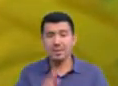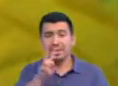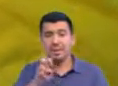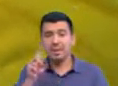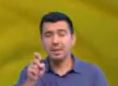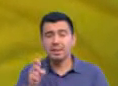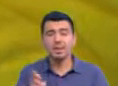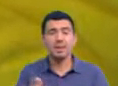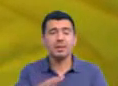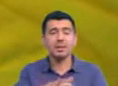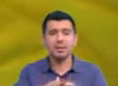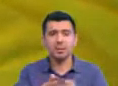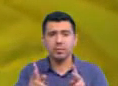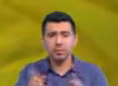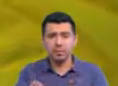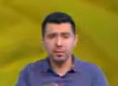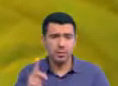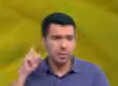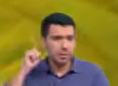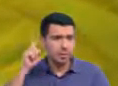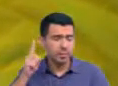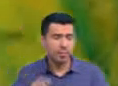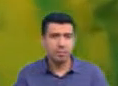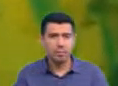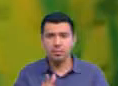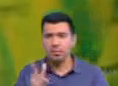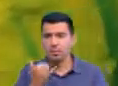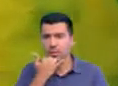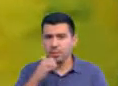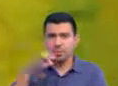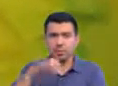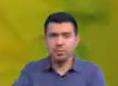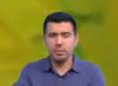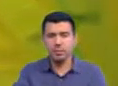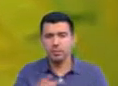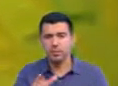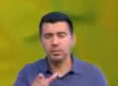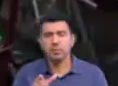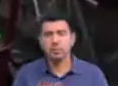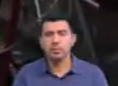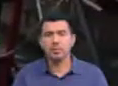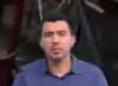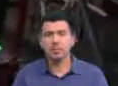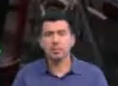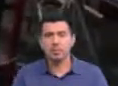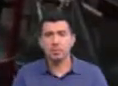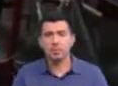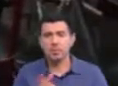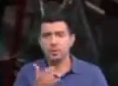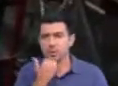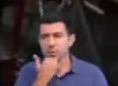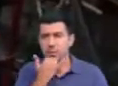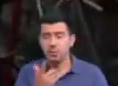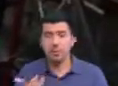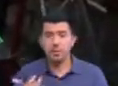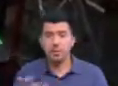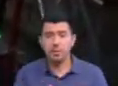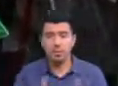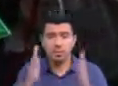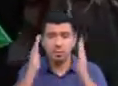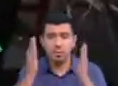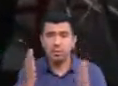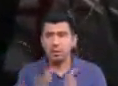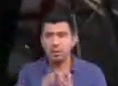casos que fueron requeridos por esta intervención, lo que nos hace llamar a toda